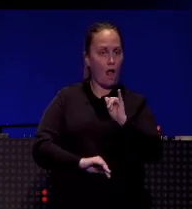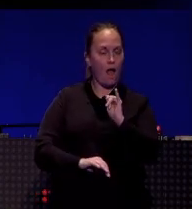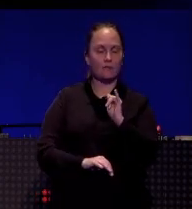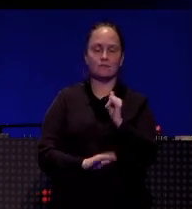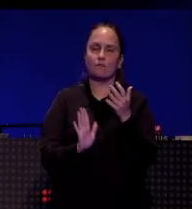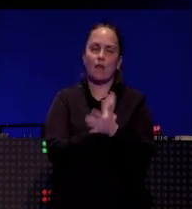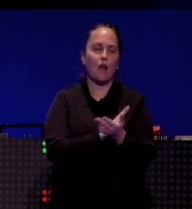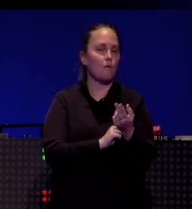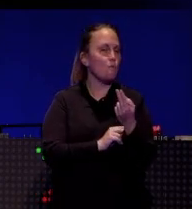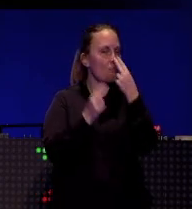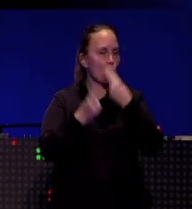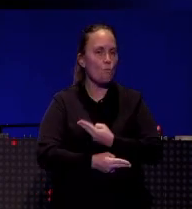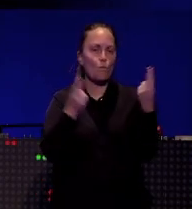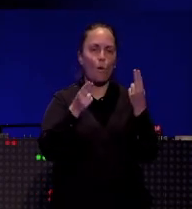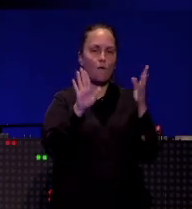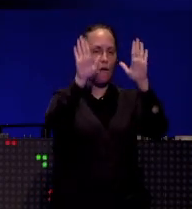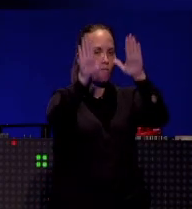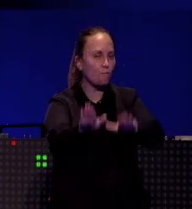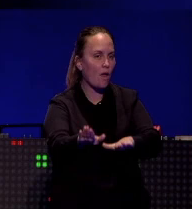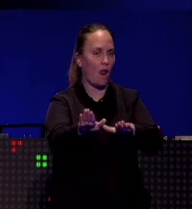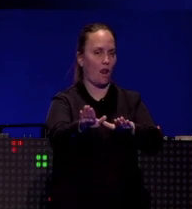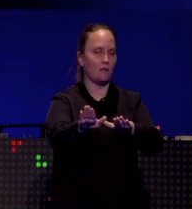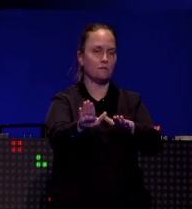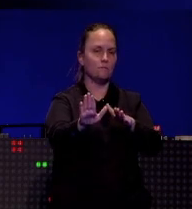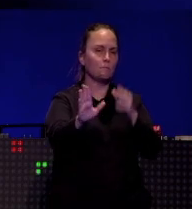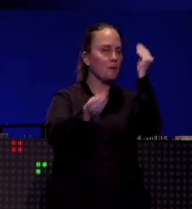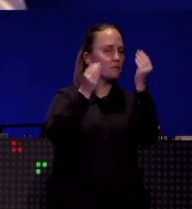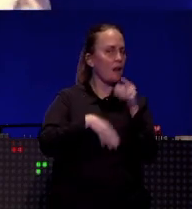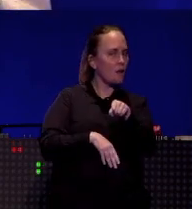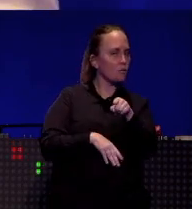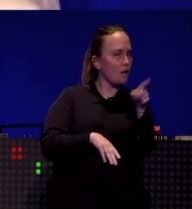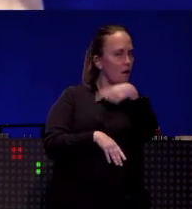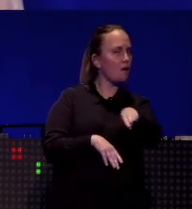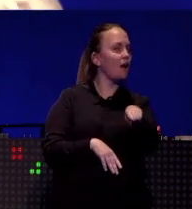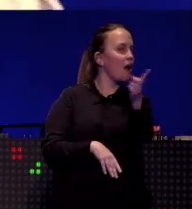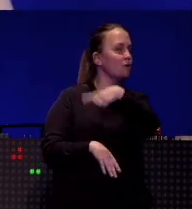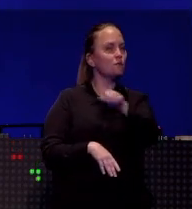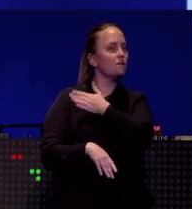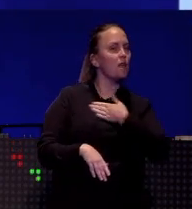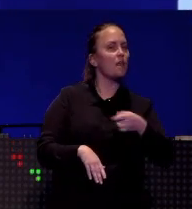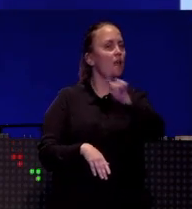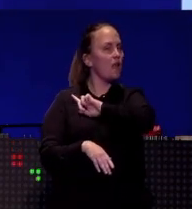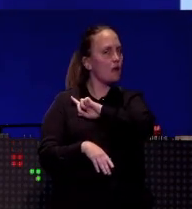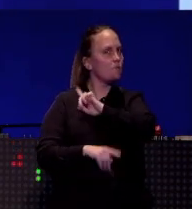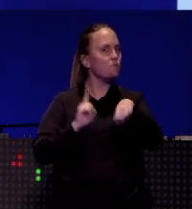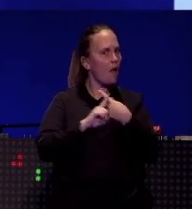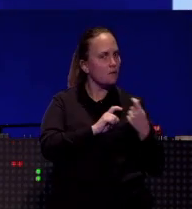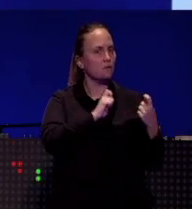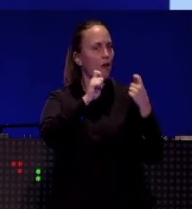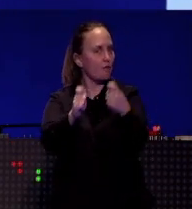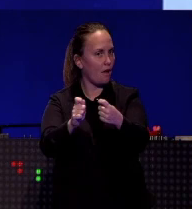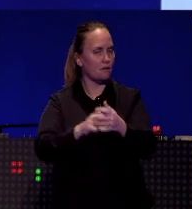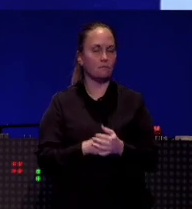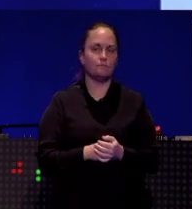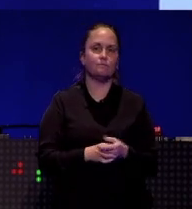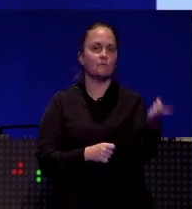fiel a tu público o sea pensar un poquito en ellos y decir que quieren ellos de mí y dárselo quieren